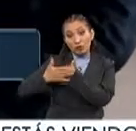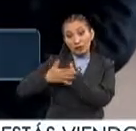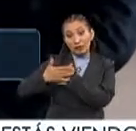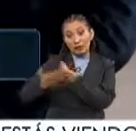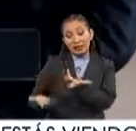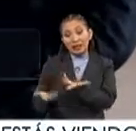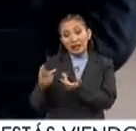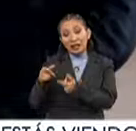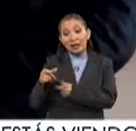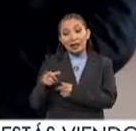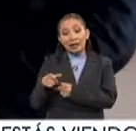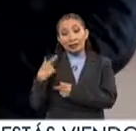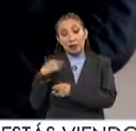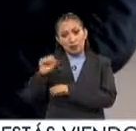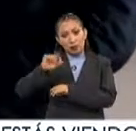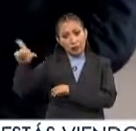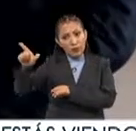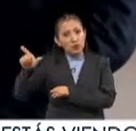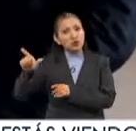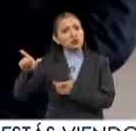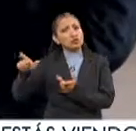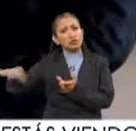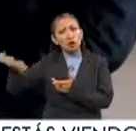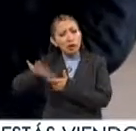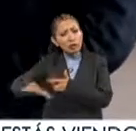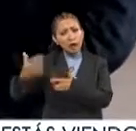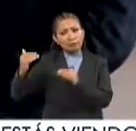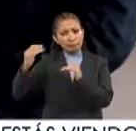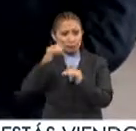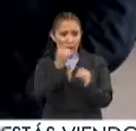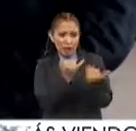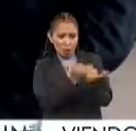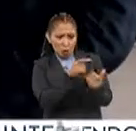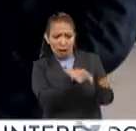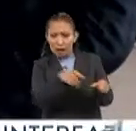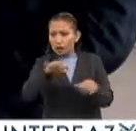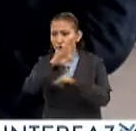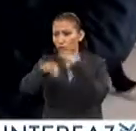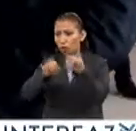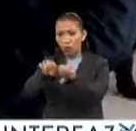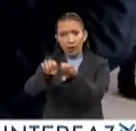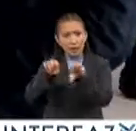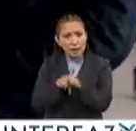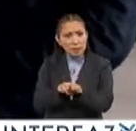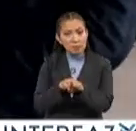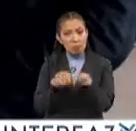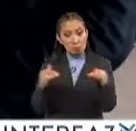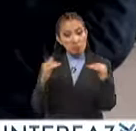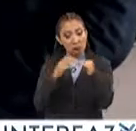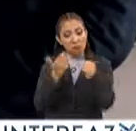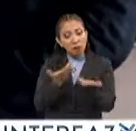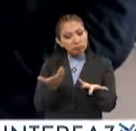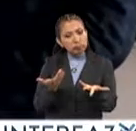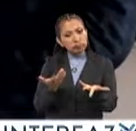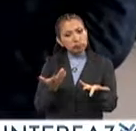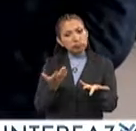NSCI, donde profesionales de la talla tuya, de la talla de todo el equipo,